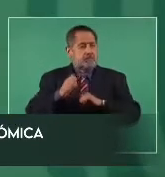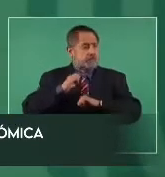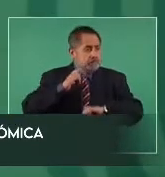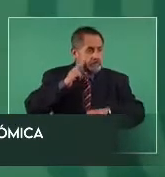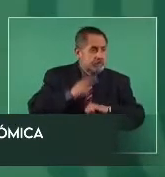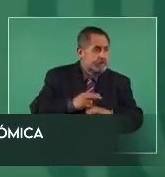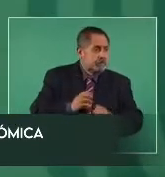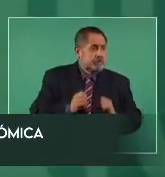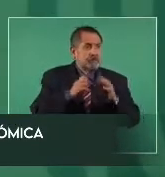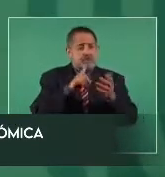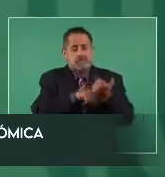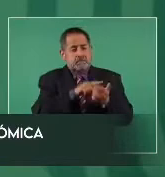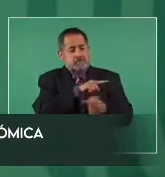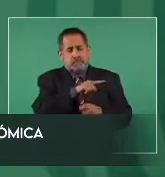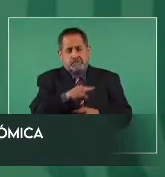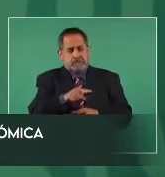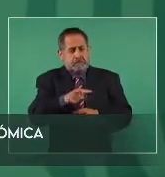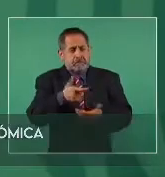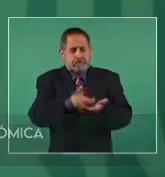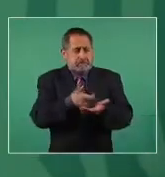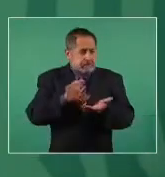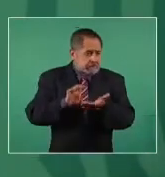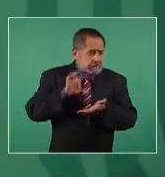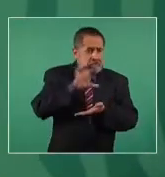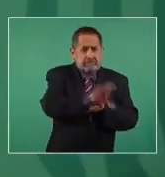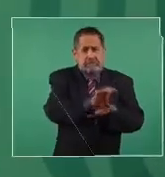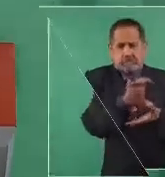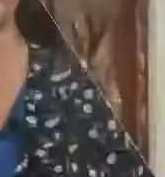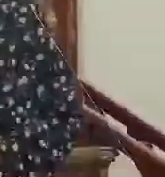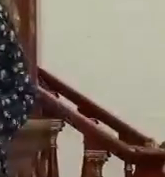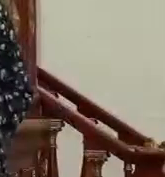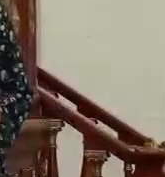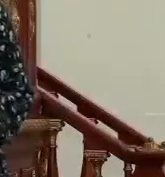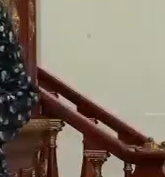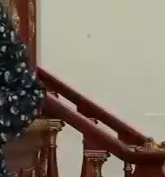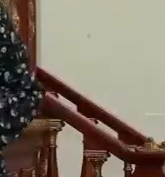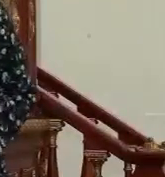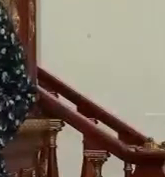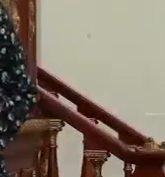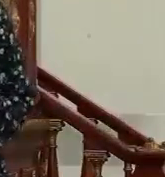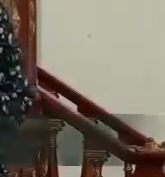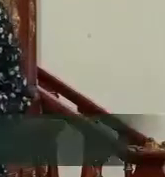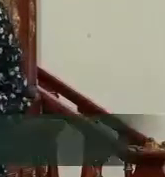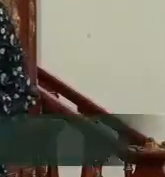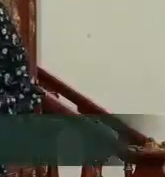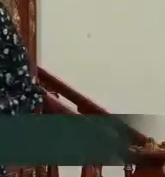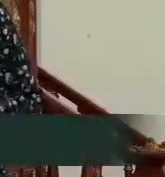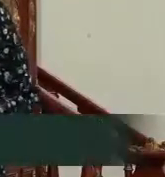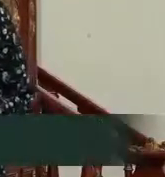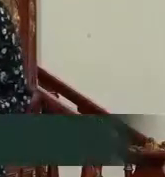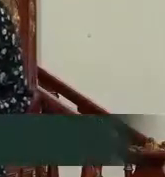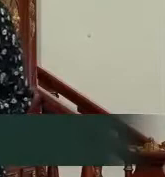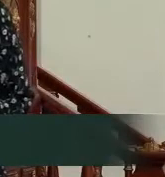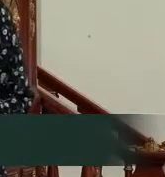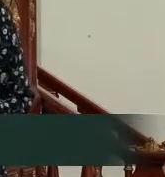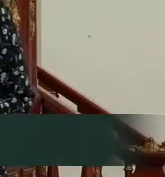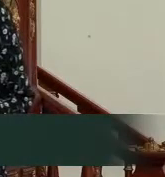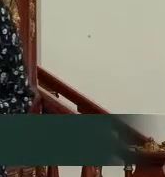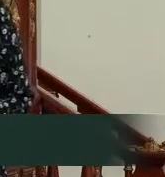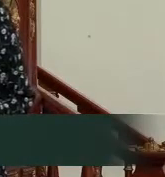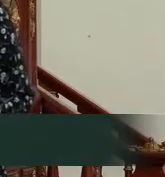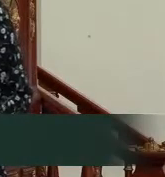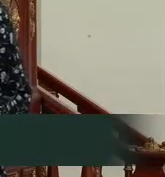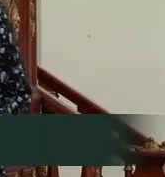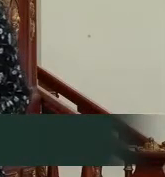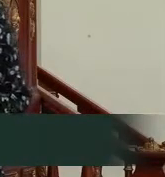pública del país, que consideró lo más importante. Le agradezco su compañía y lo invito a seguir pendiente de la programación de